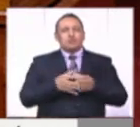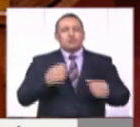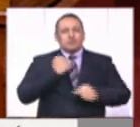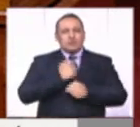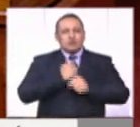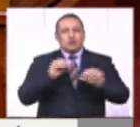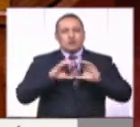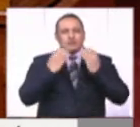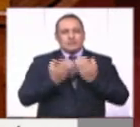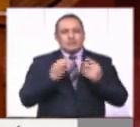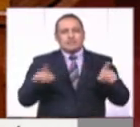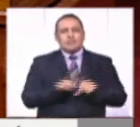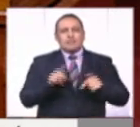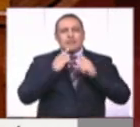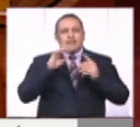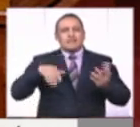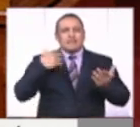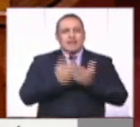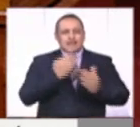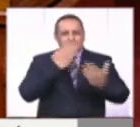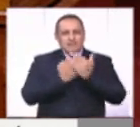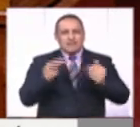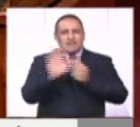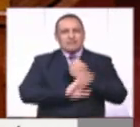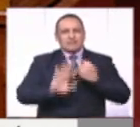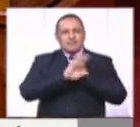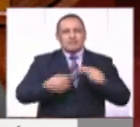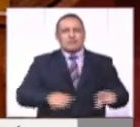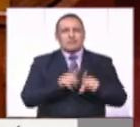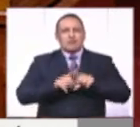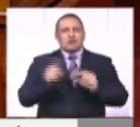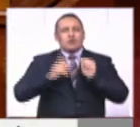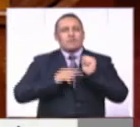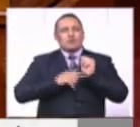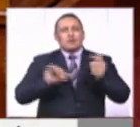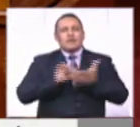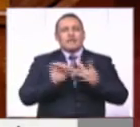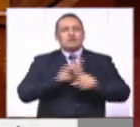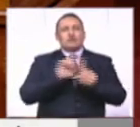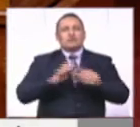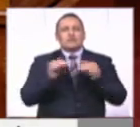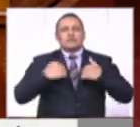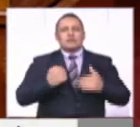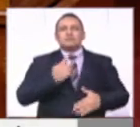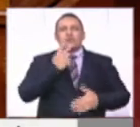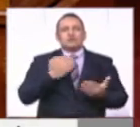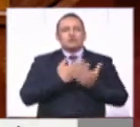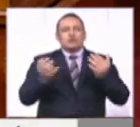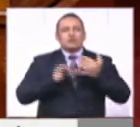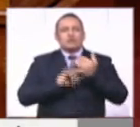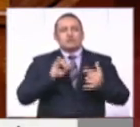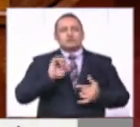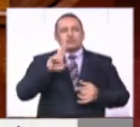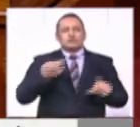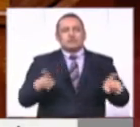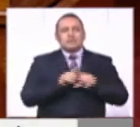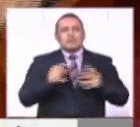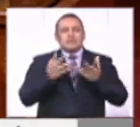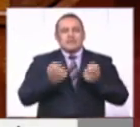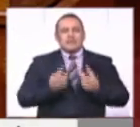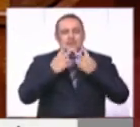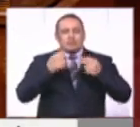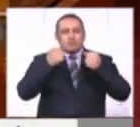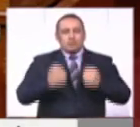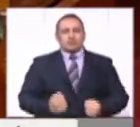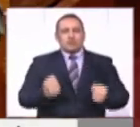congresistas es venir a parlar defender a esos hermanos que no tienen voz en las regiones del sur donde se pretende implantar